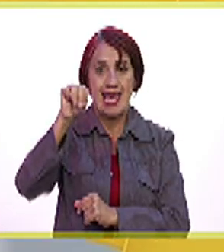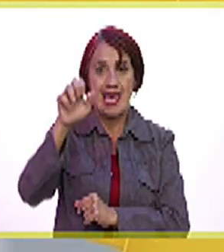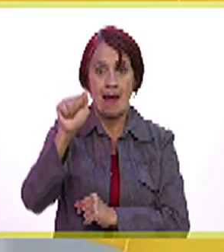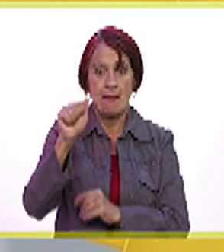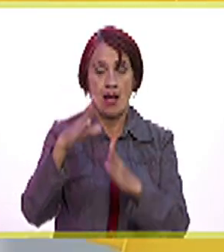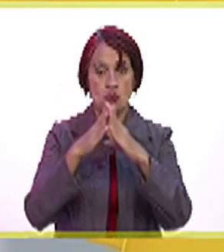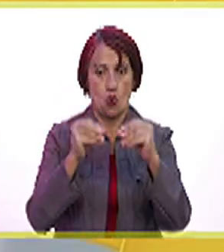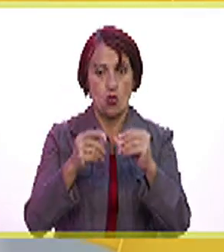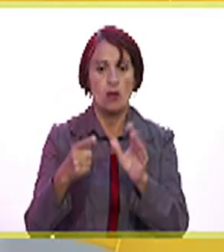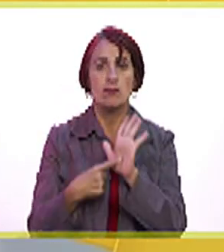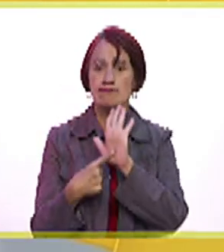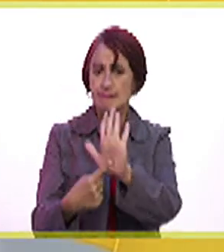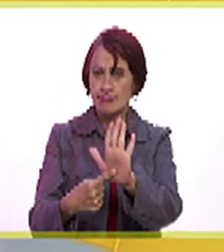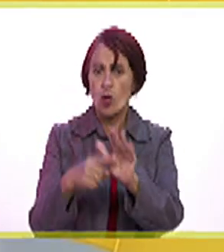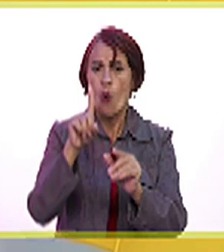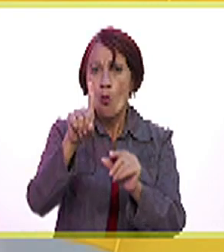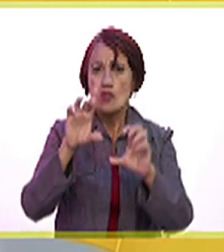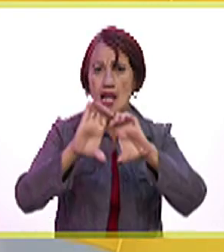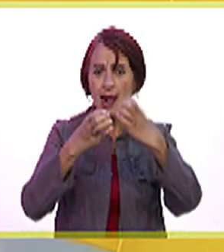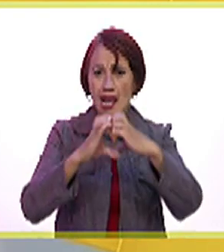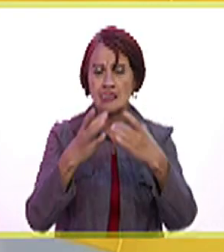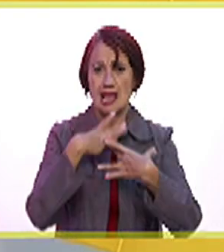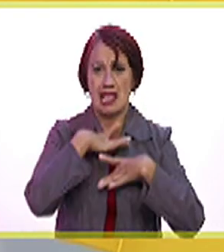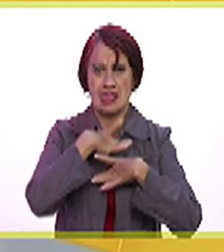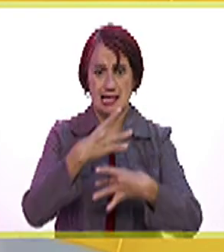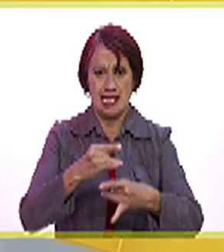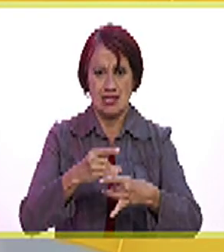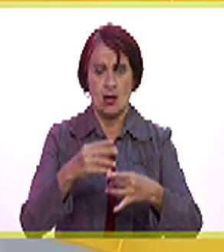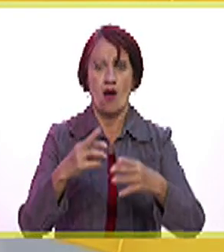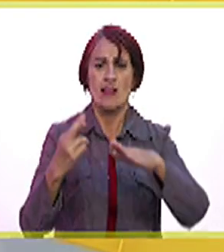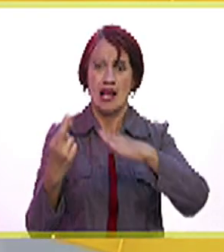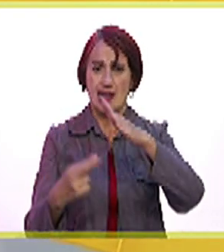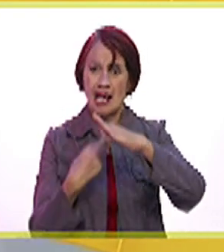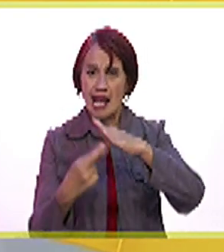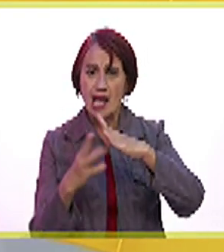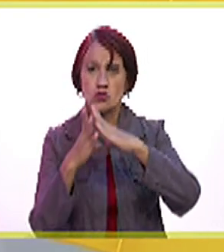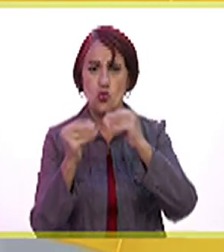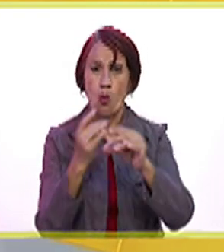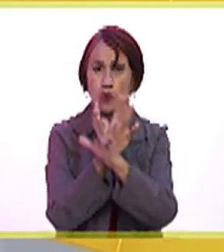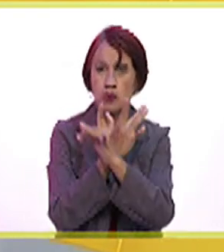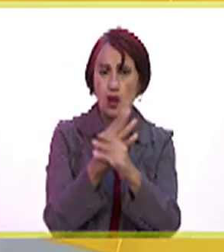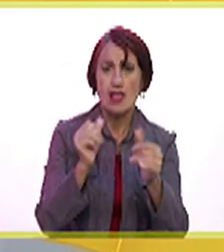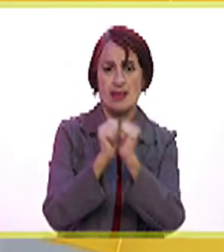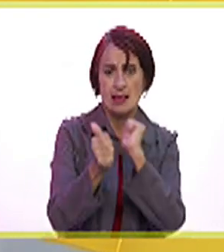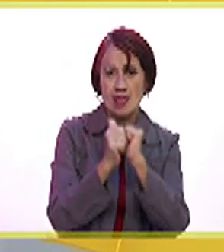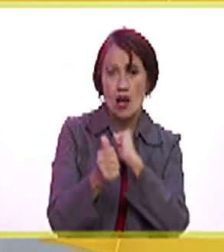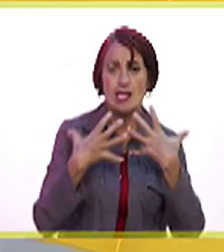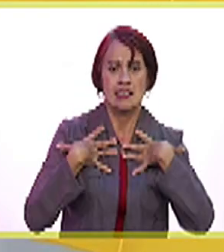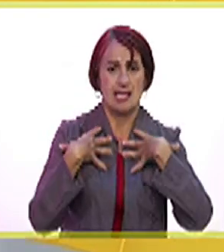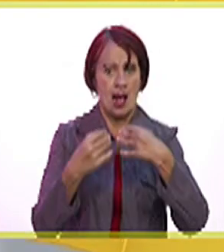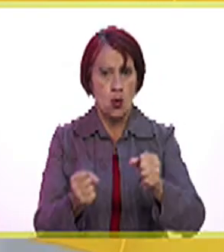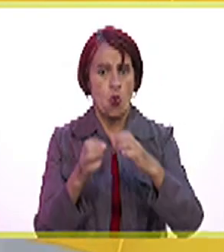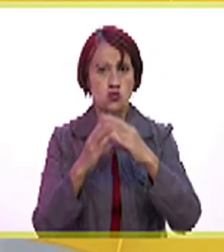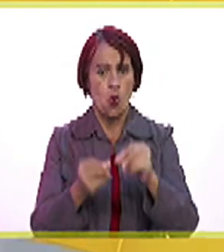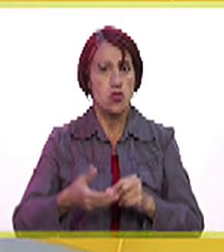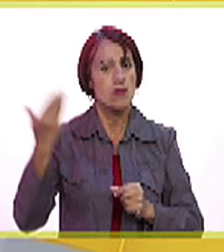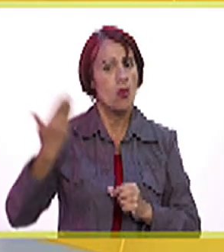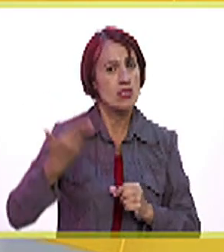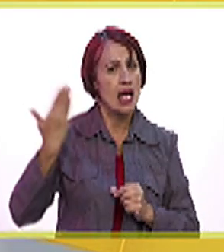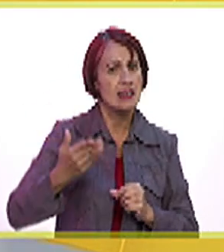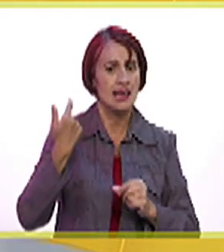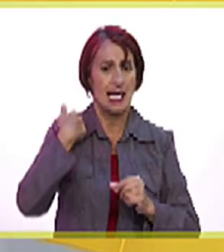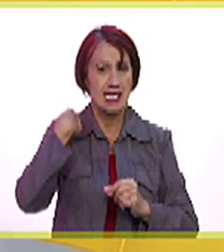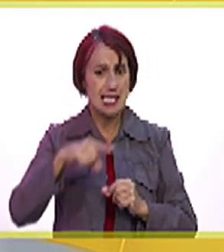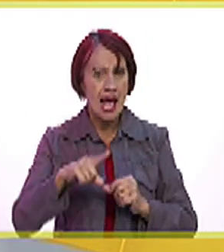nos trae unas clases interesantes de recreación, deporte, salud y la importancia que todo